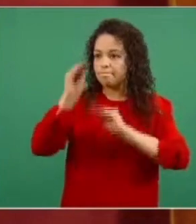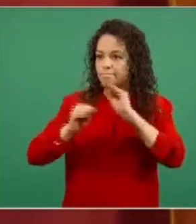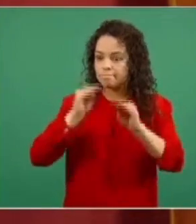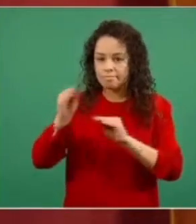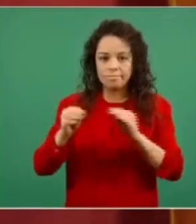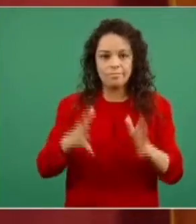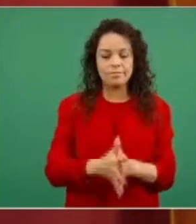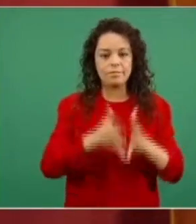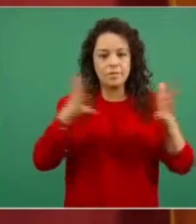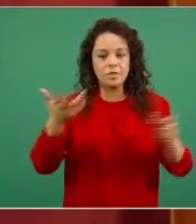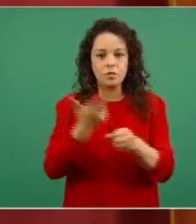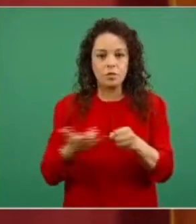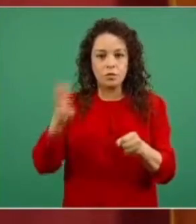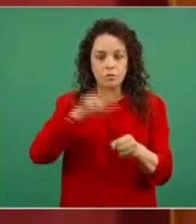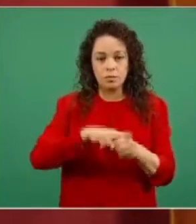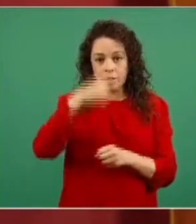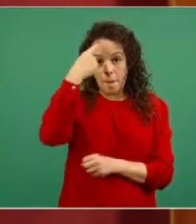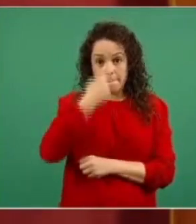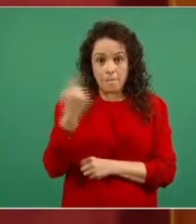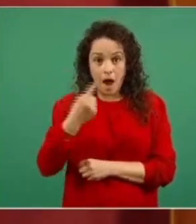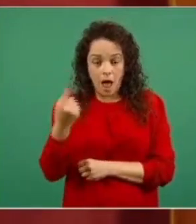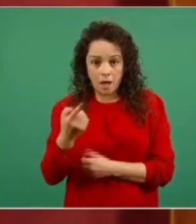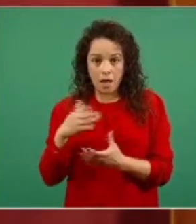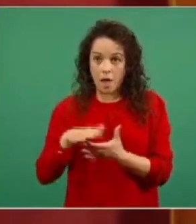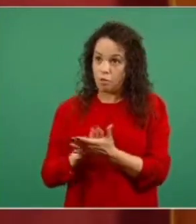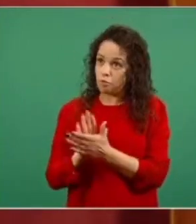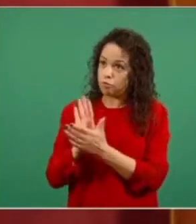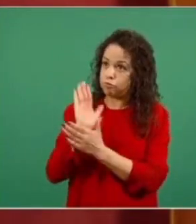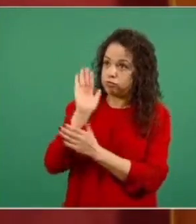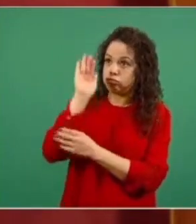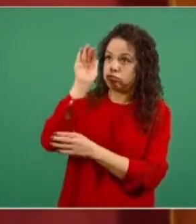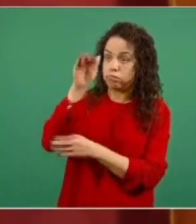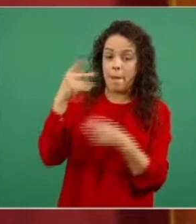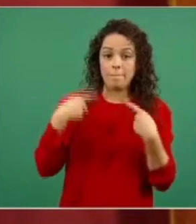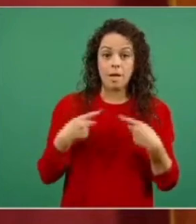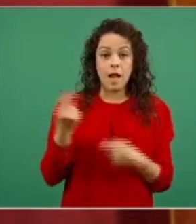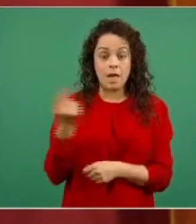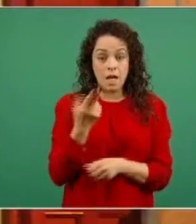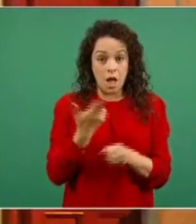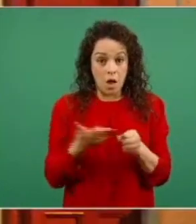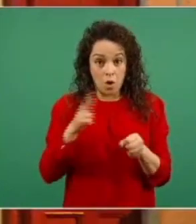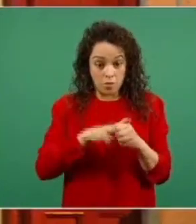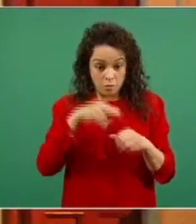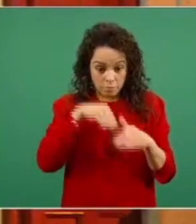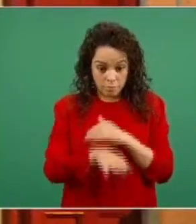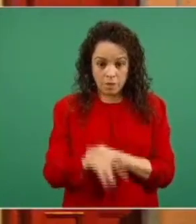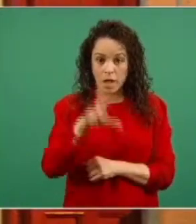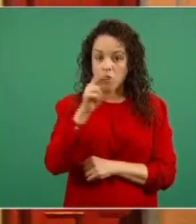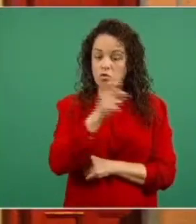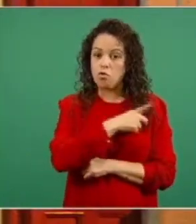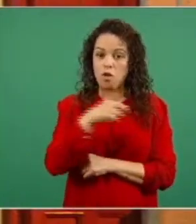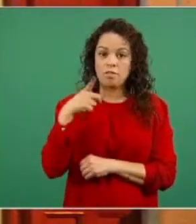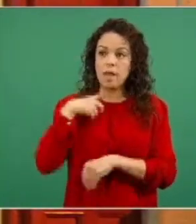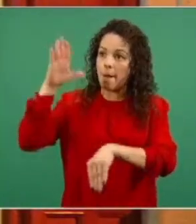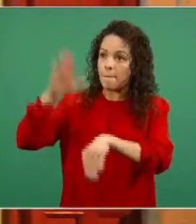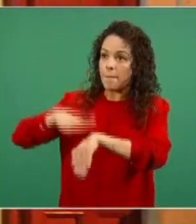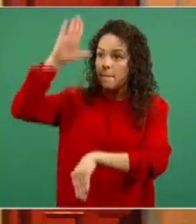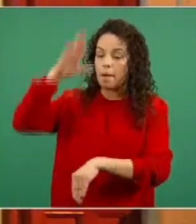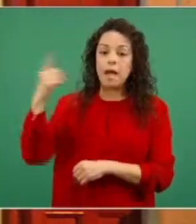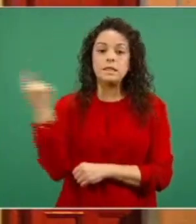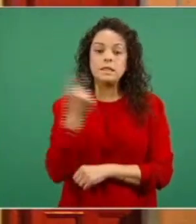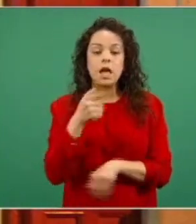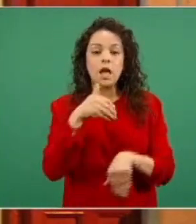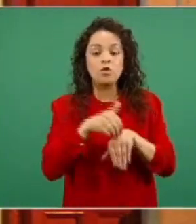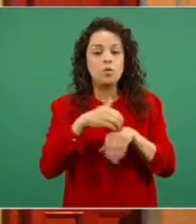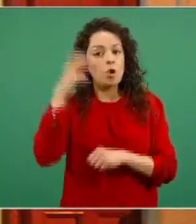la curva de pacientes que requieren hospitalización, nunca sea mayor al número de camas que